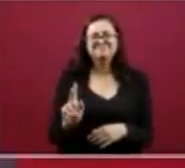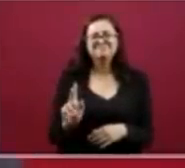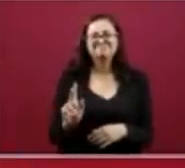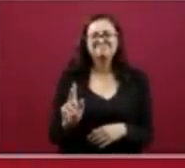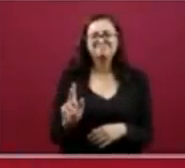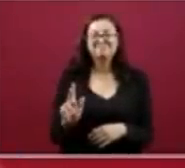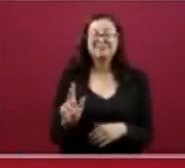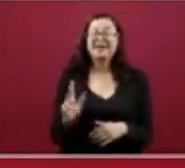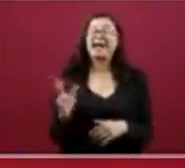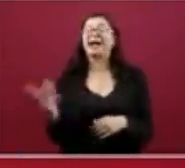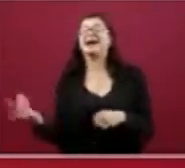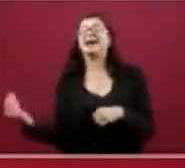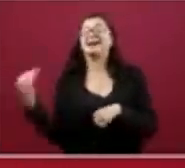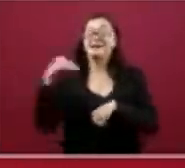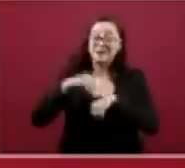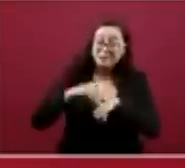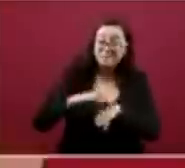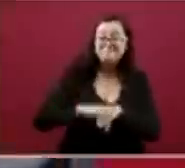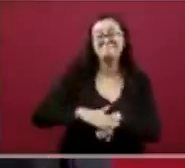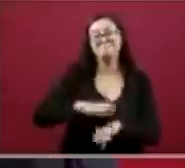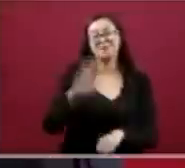por si fuese poco,